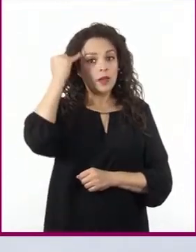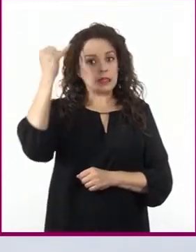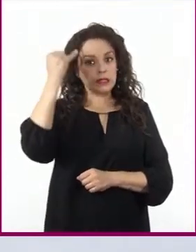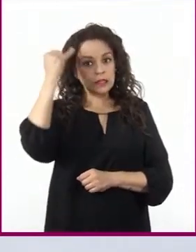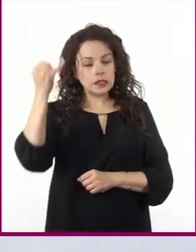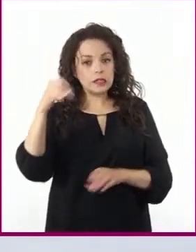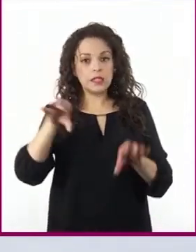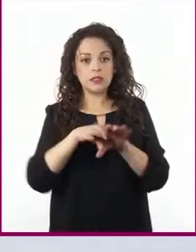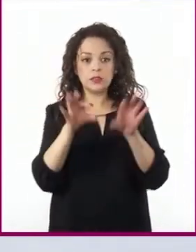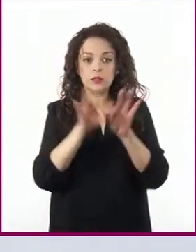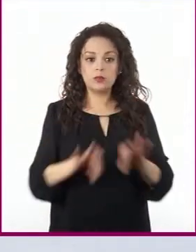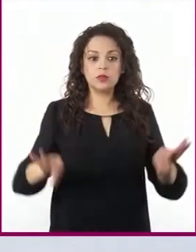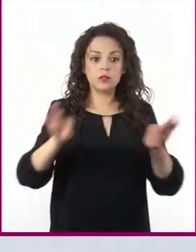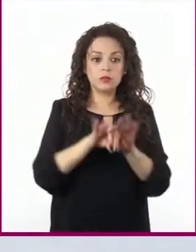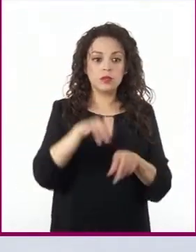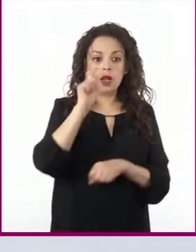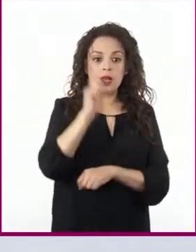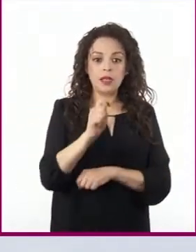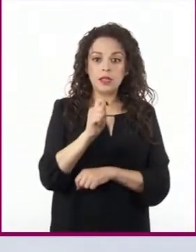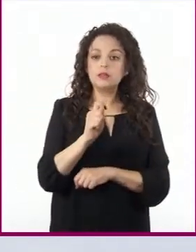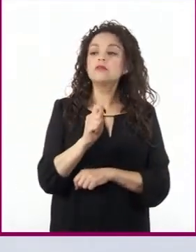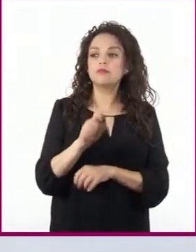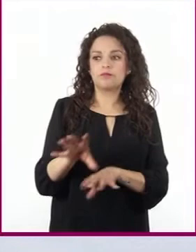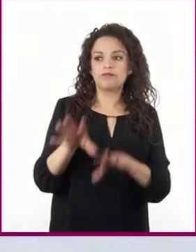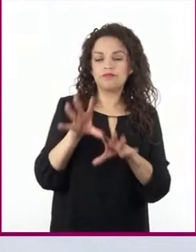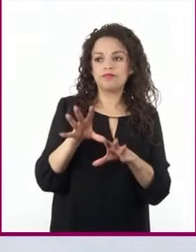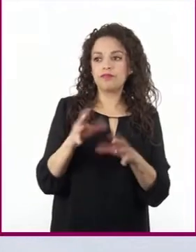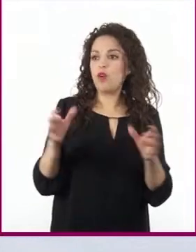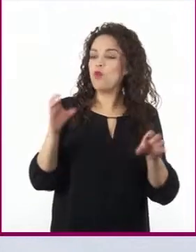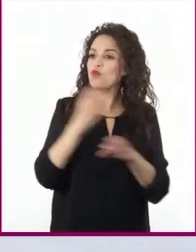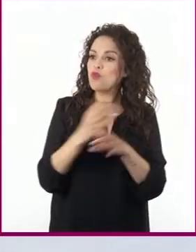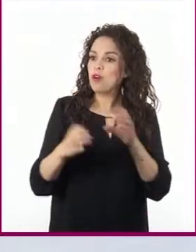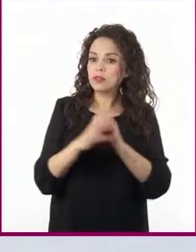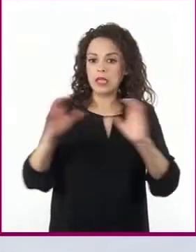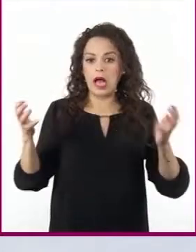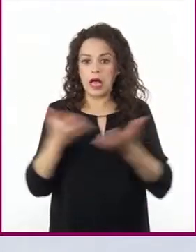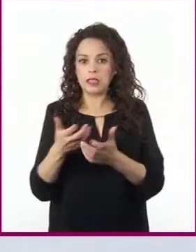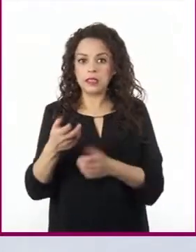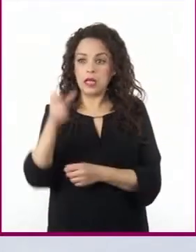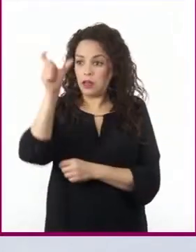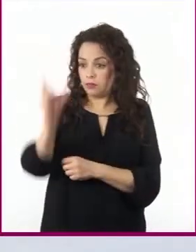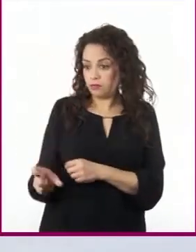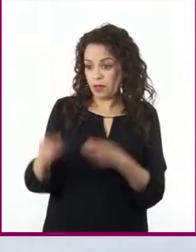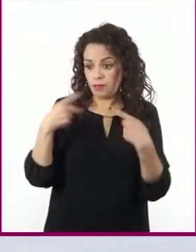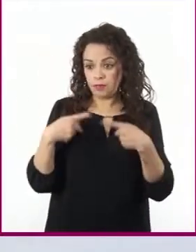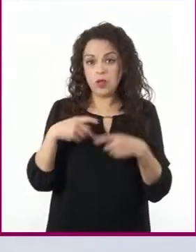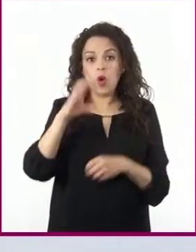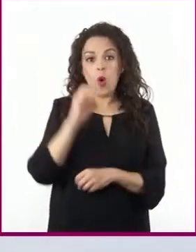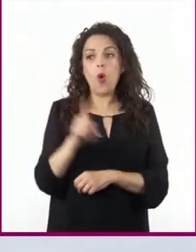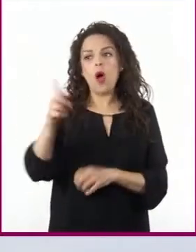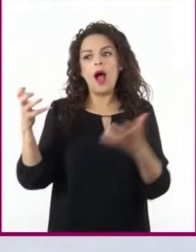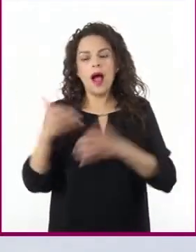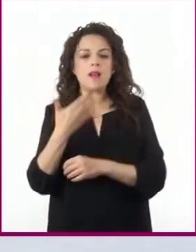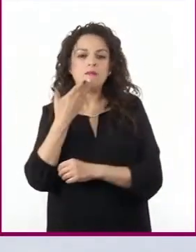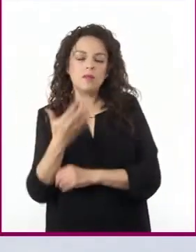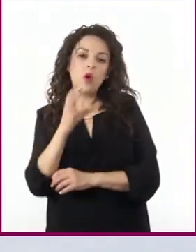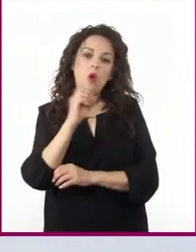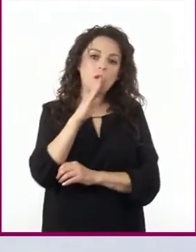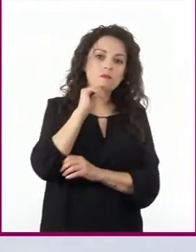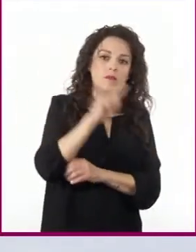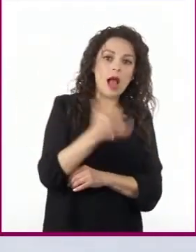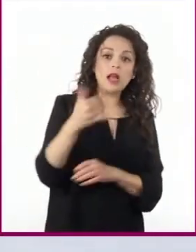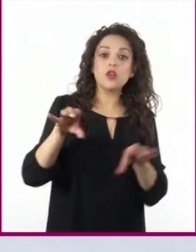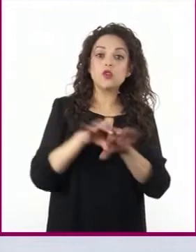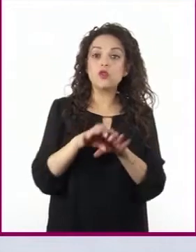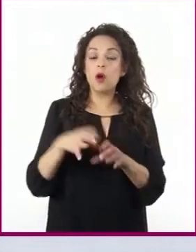con respecto a la relevancia de los hechos que representan al personaje o sobre lo que hizo bien o mal y cómo lo